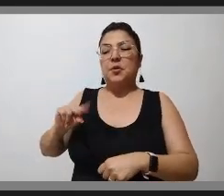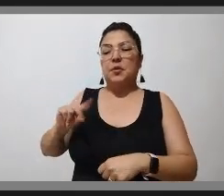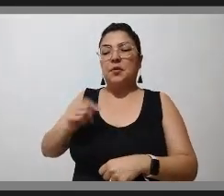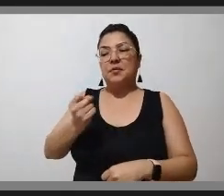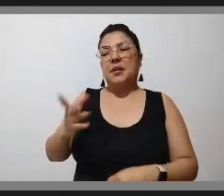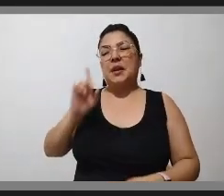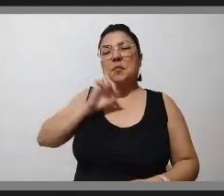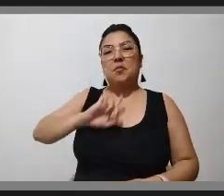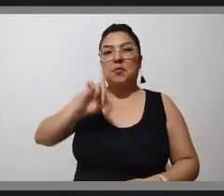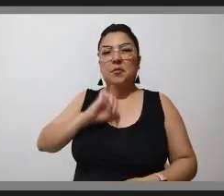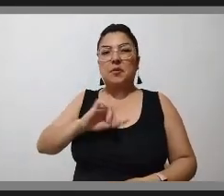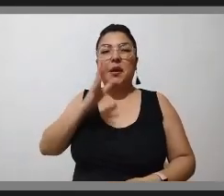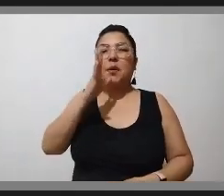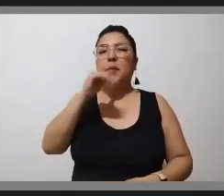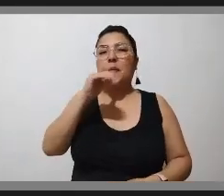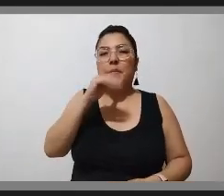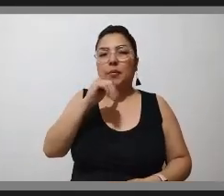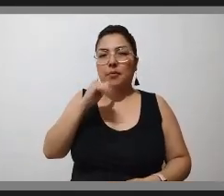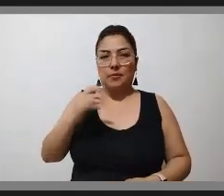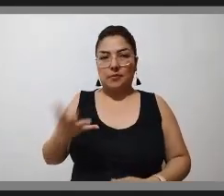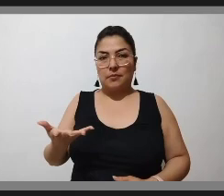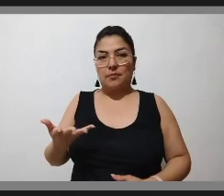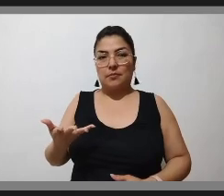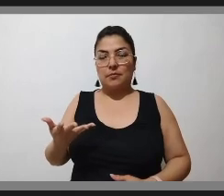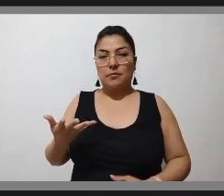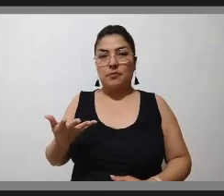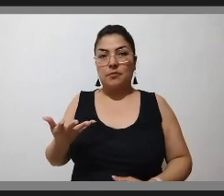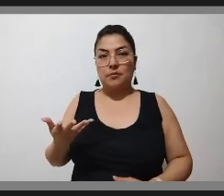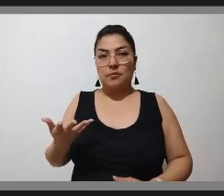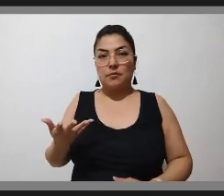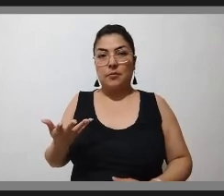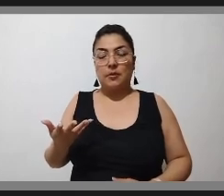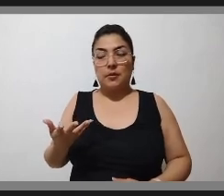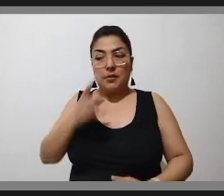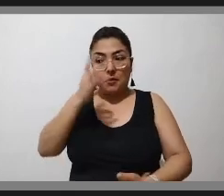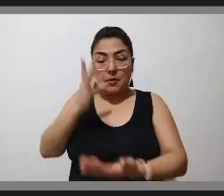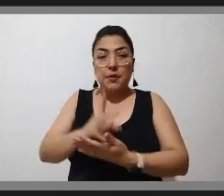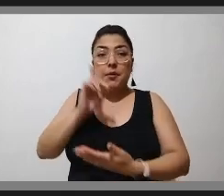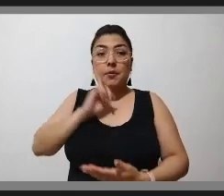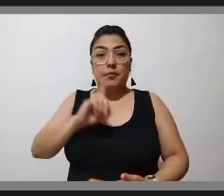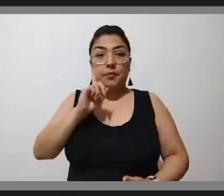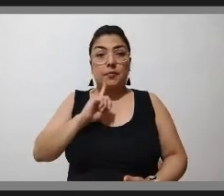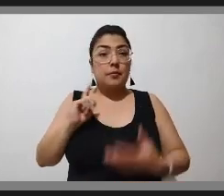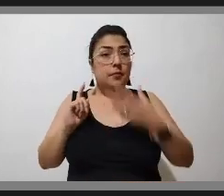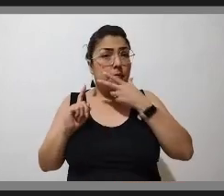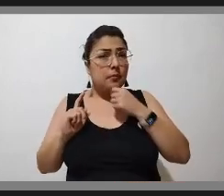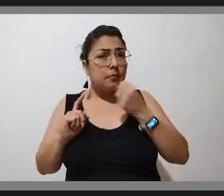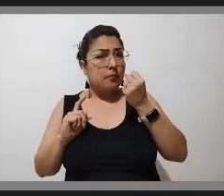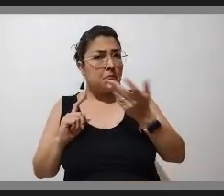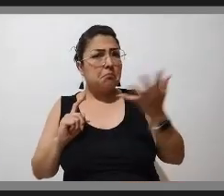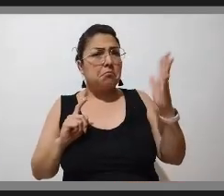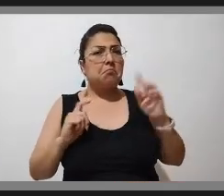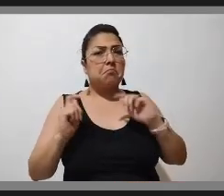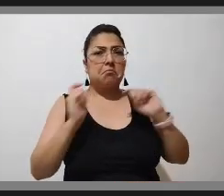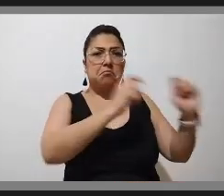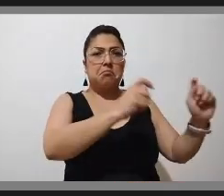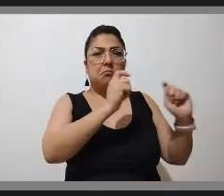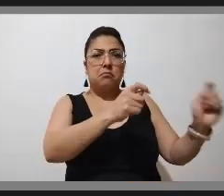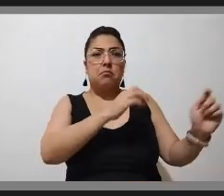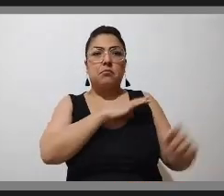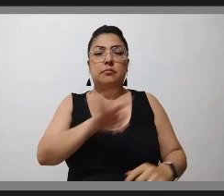de género. ¿Qué quiere decir? Esta barrera solamente existe para las mujeres, pero no para los hombres. Sin